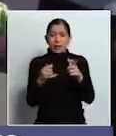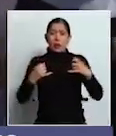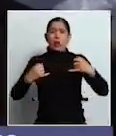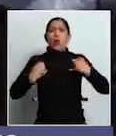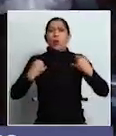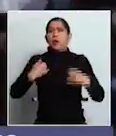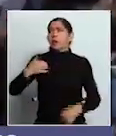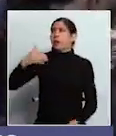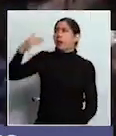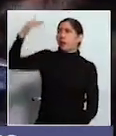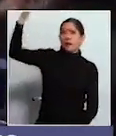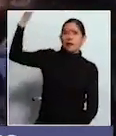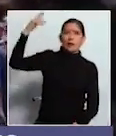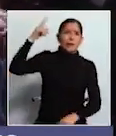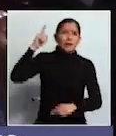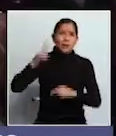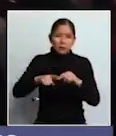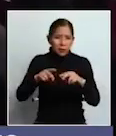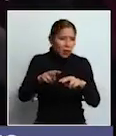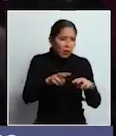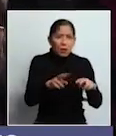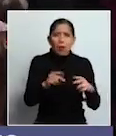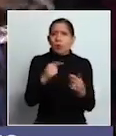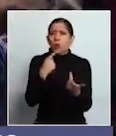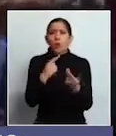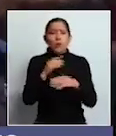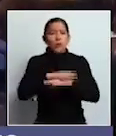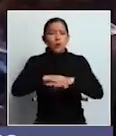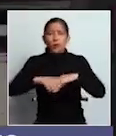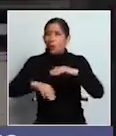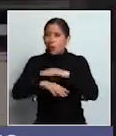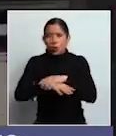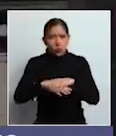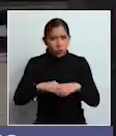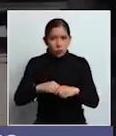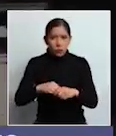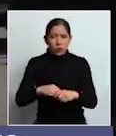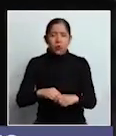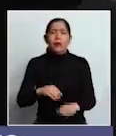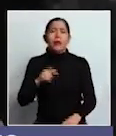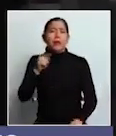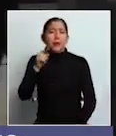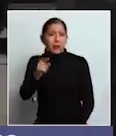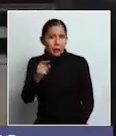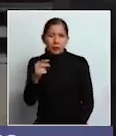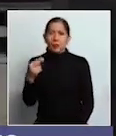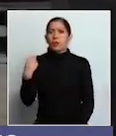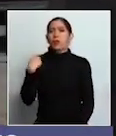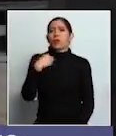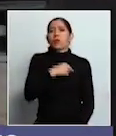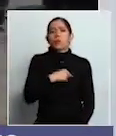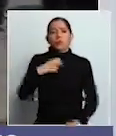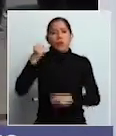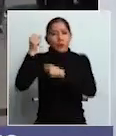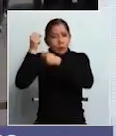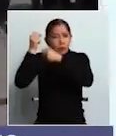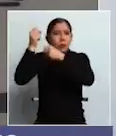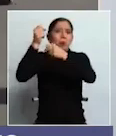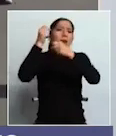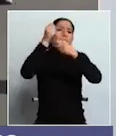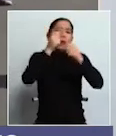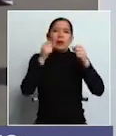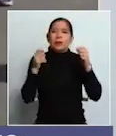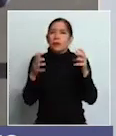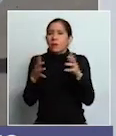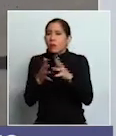que yo. No hay comodidad para esos estudiantes. Es por el tal sentido que estamos saliendo en marchas, bloqueos y